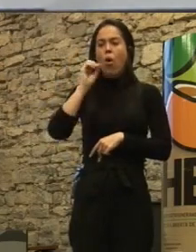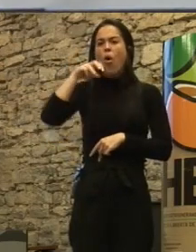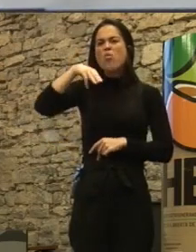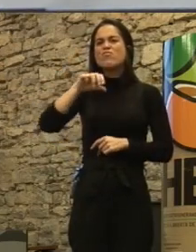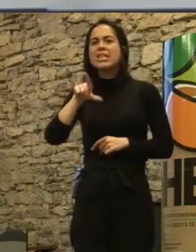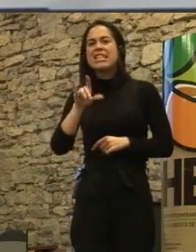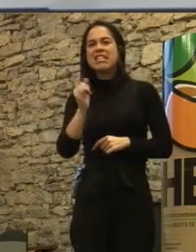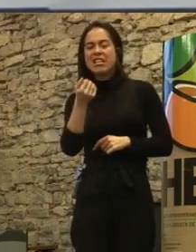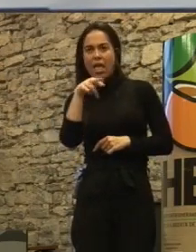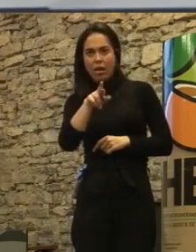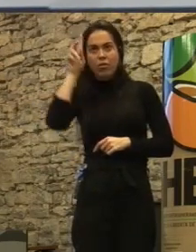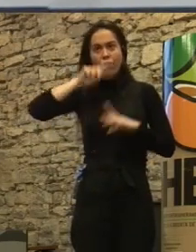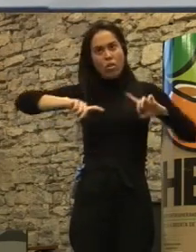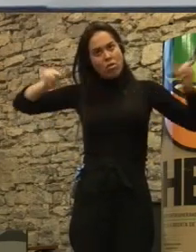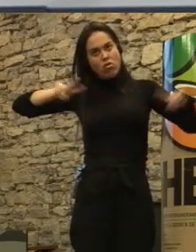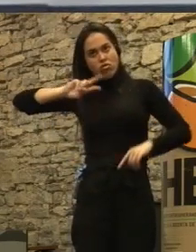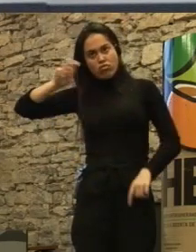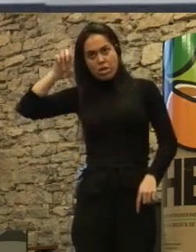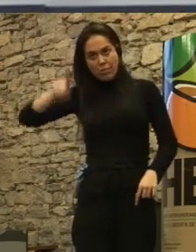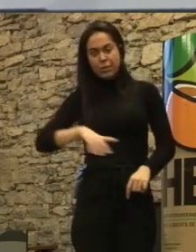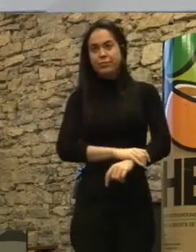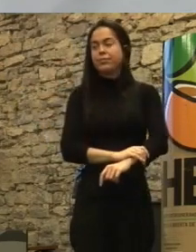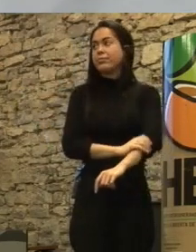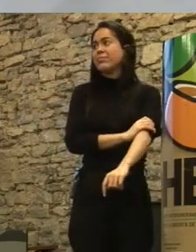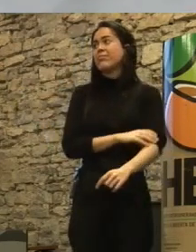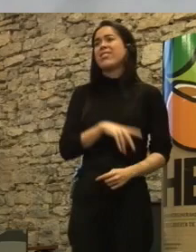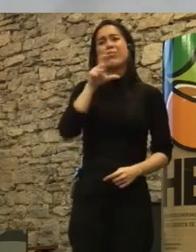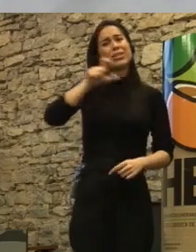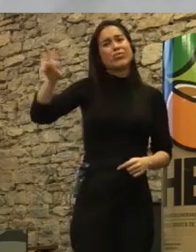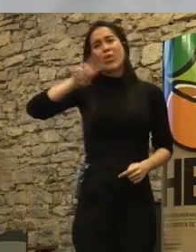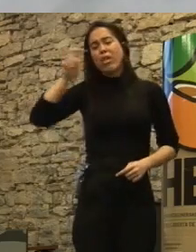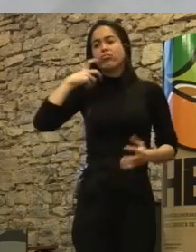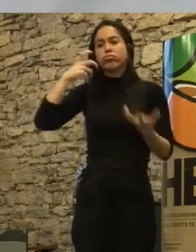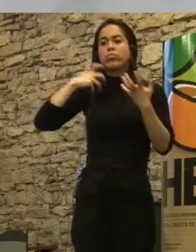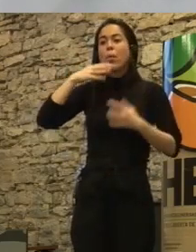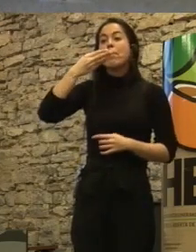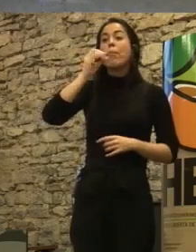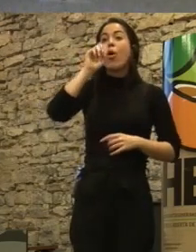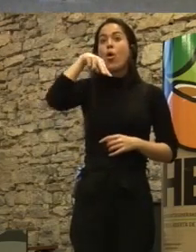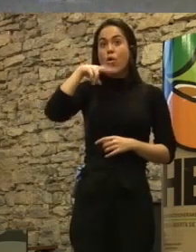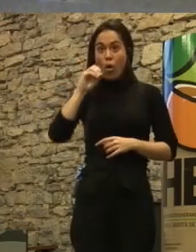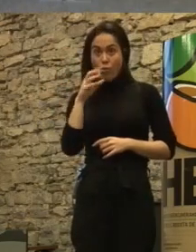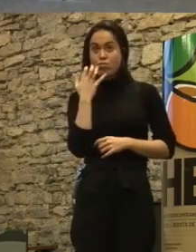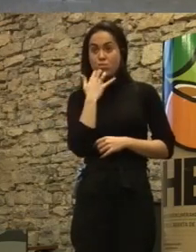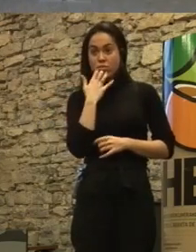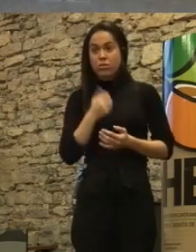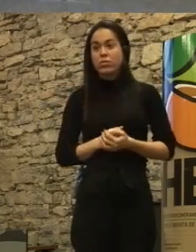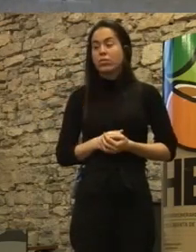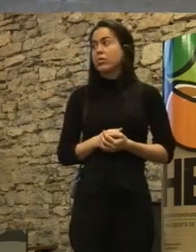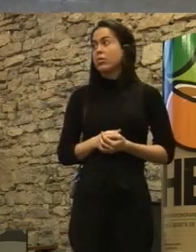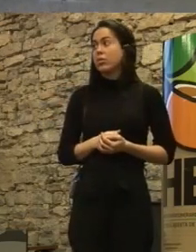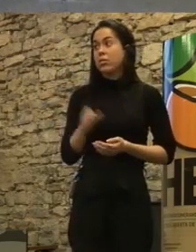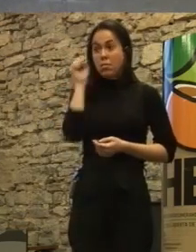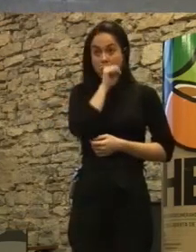otra fundación, también. Y hay mucha gente, incluso gente famosa, por ejemplo, Bono, el cantante